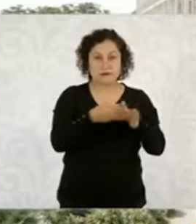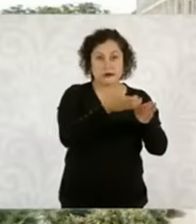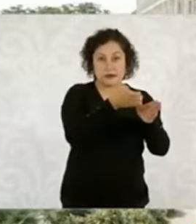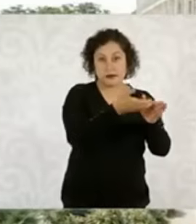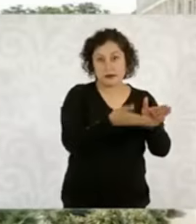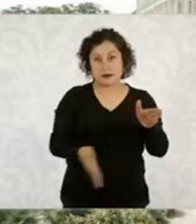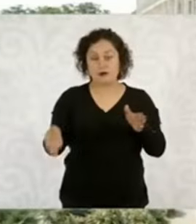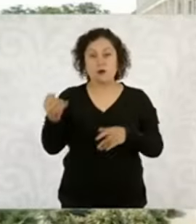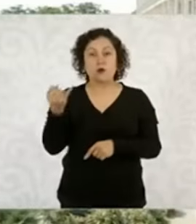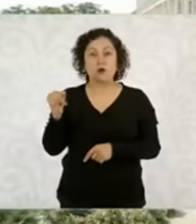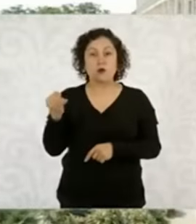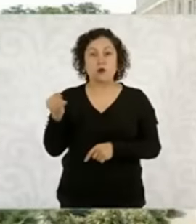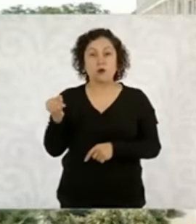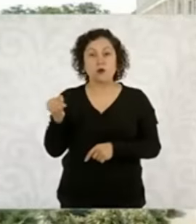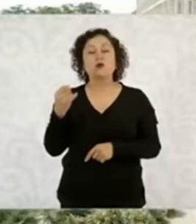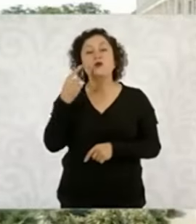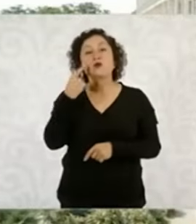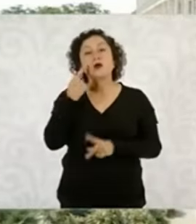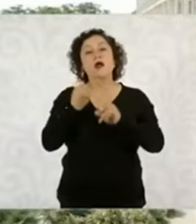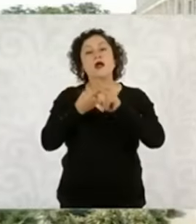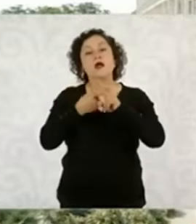junio iniciaron